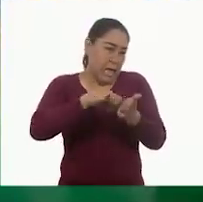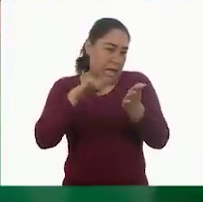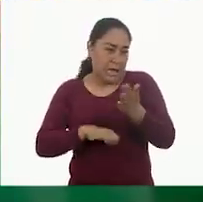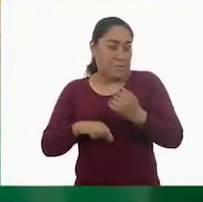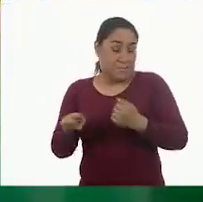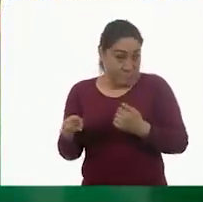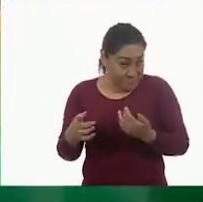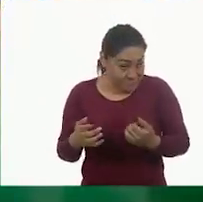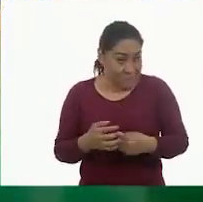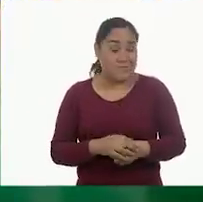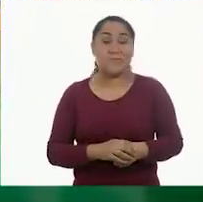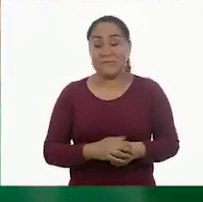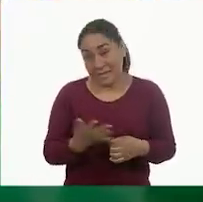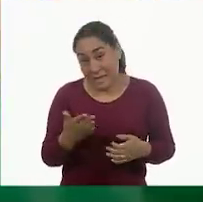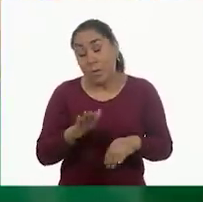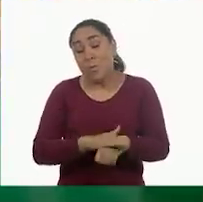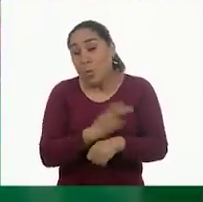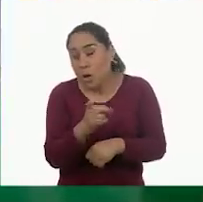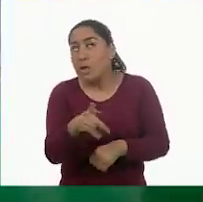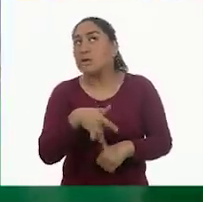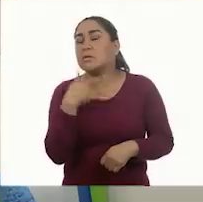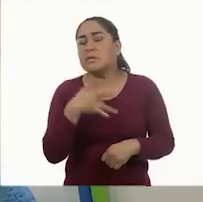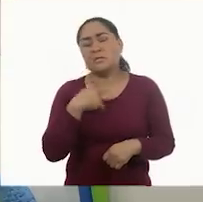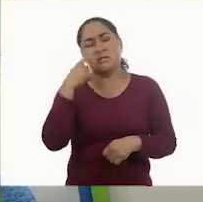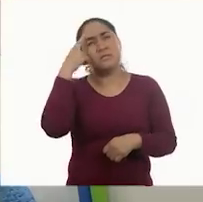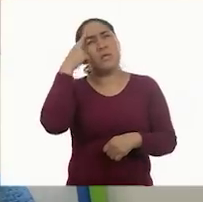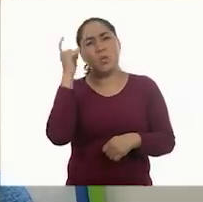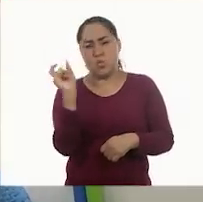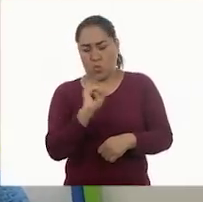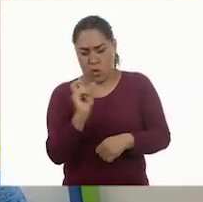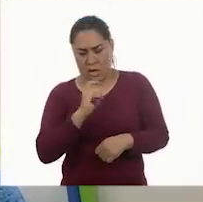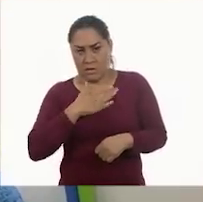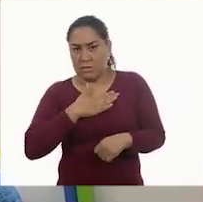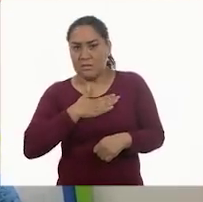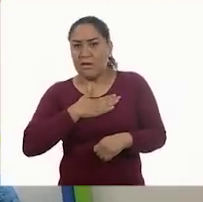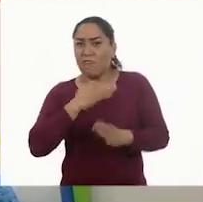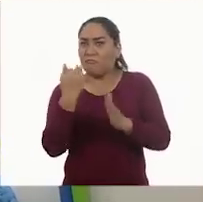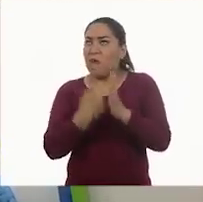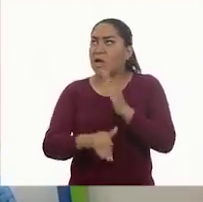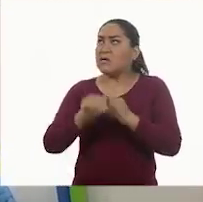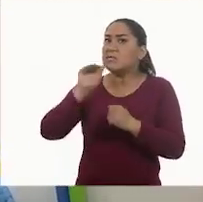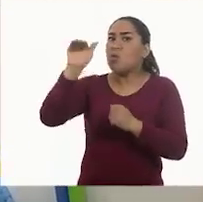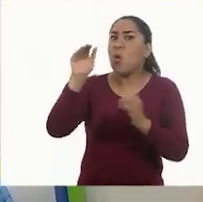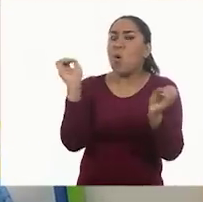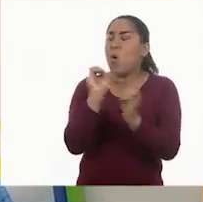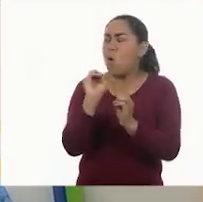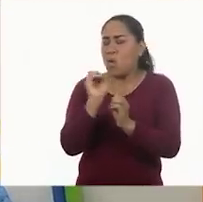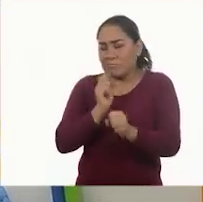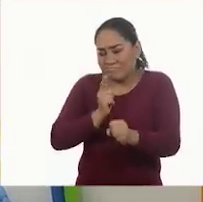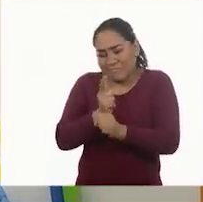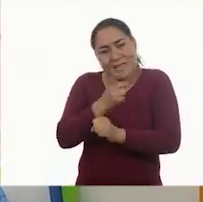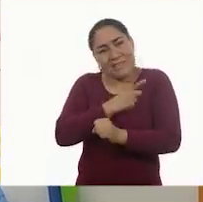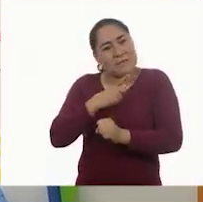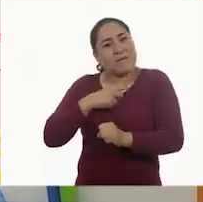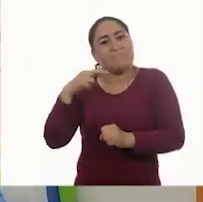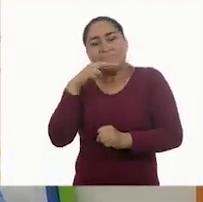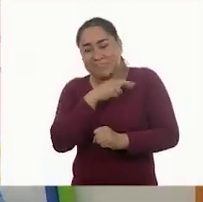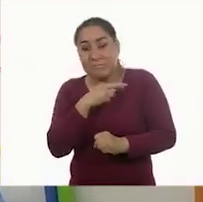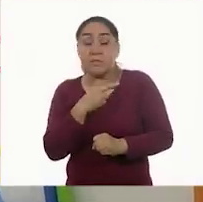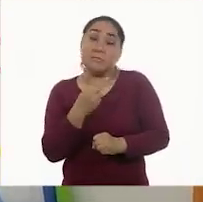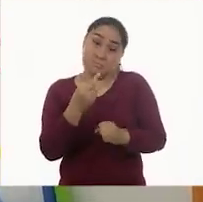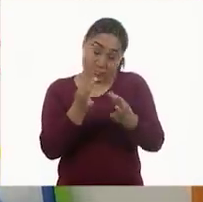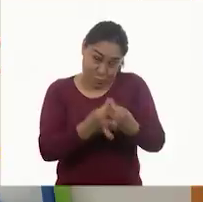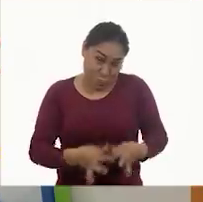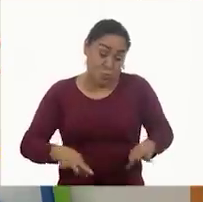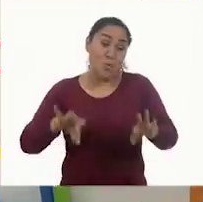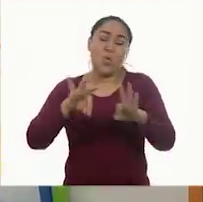sentido, también tenemos que saber cuándo no estamos nosotros comunicando nuestros derechos y lo importante que es